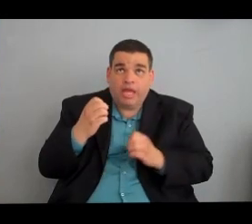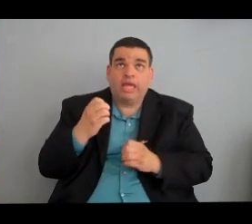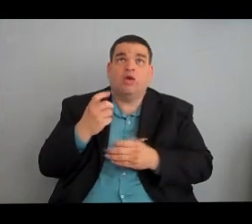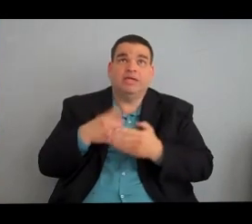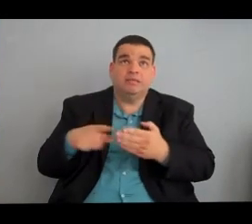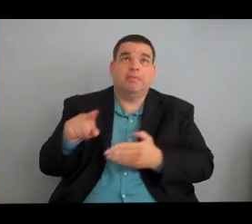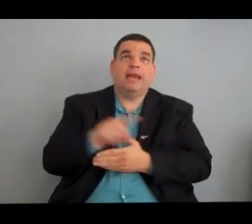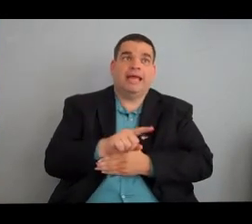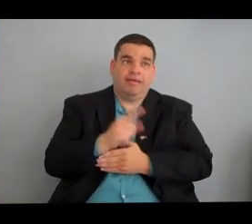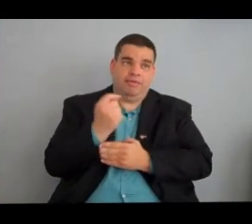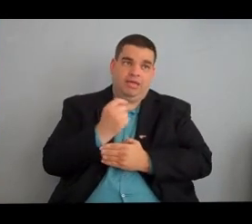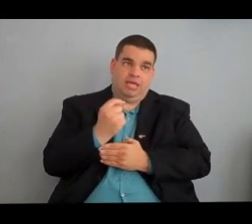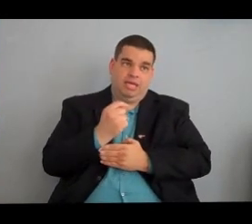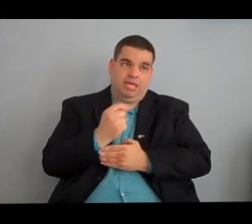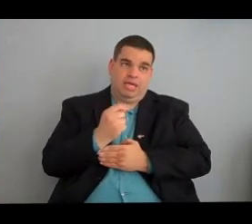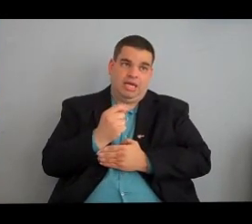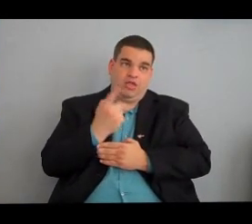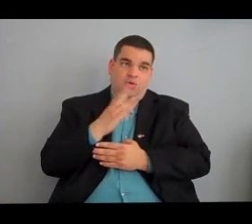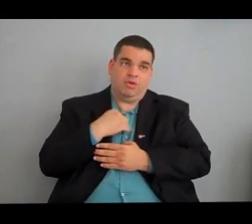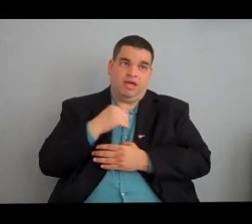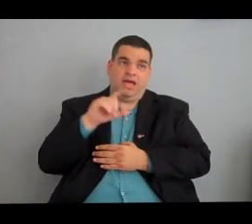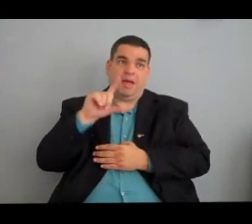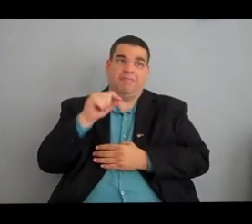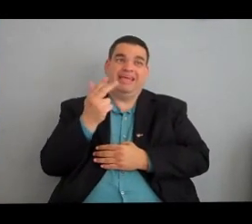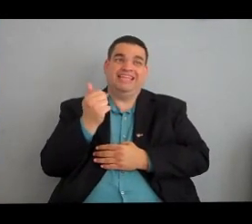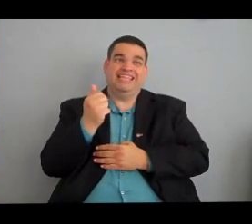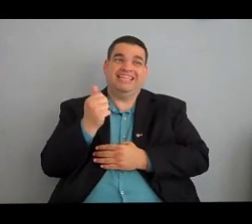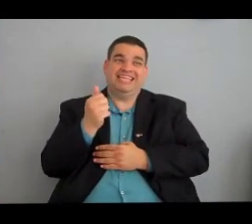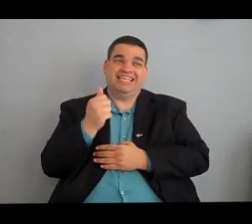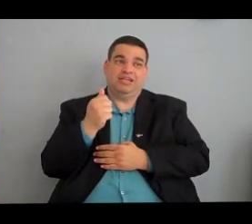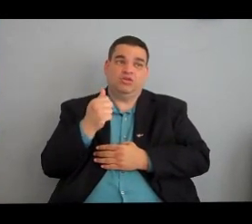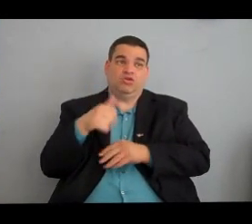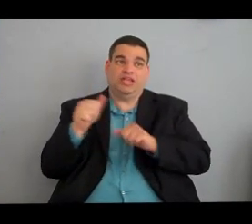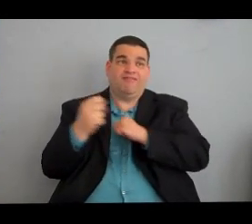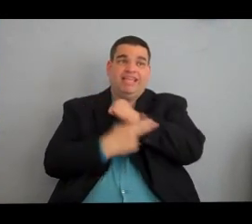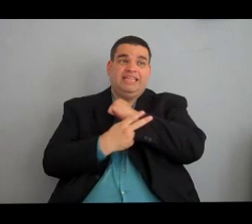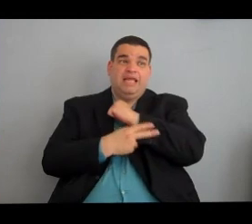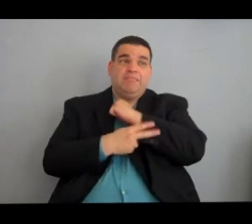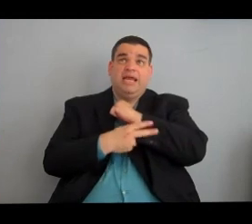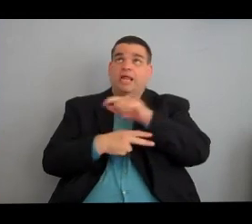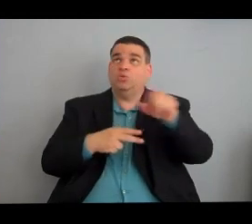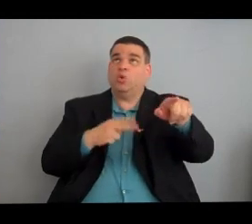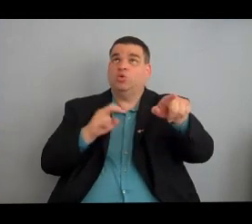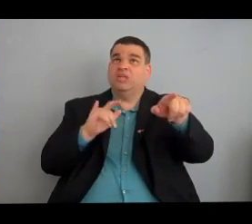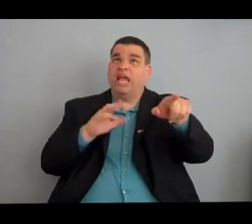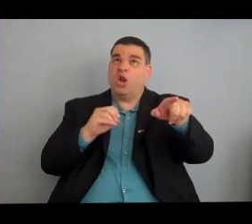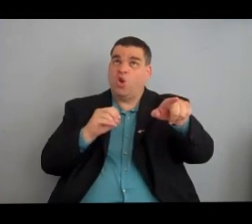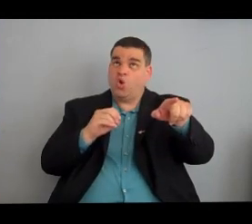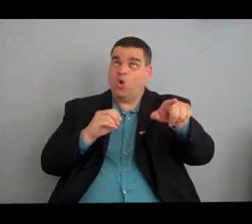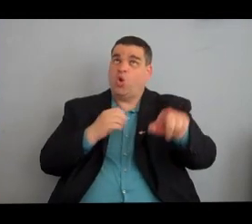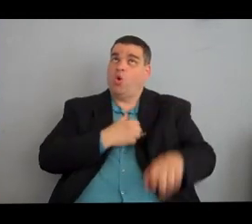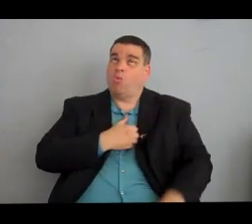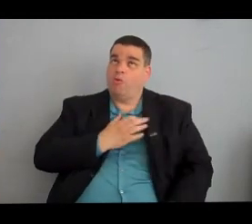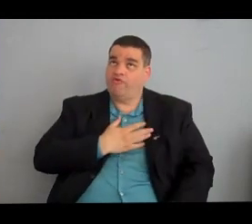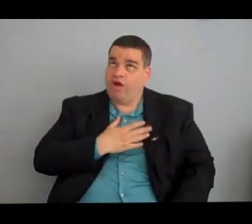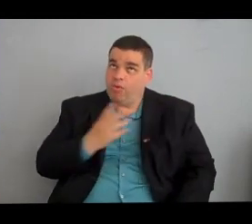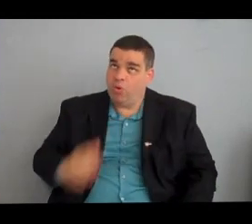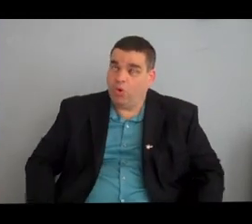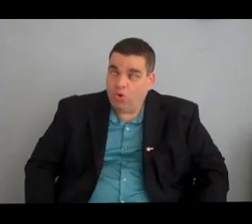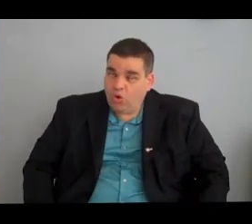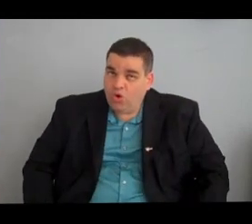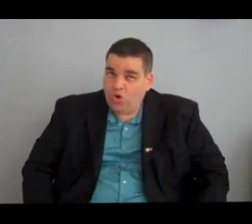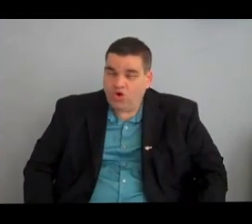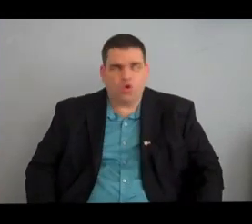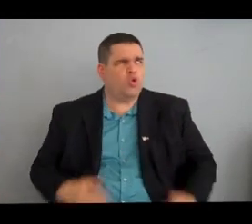Sí. Óyeme. ¡Ay, Virgen! 2013. No te vayas de parranda tú, Joselo. Dame el favor. Jamás.